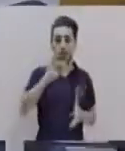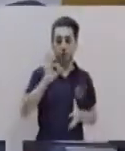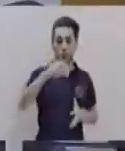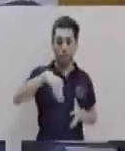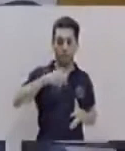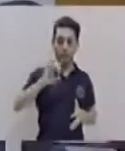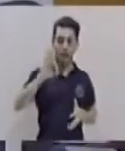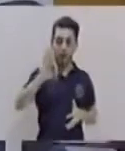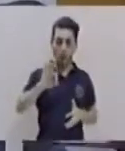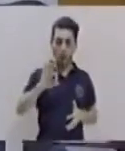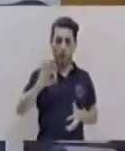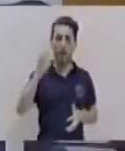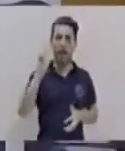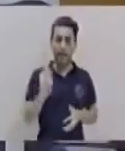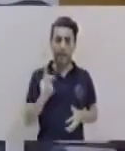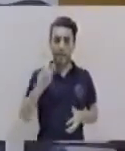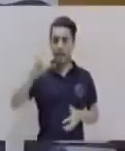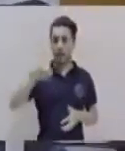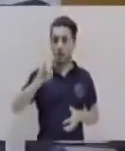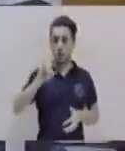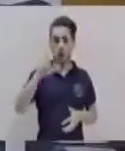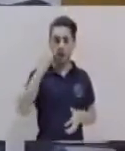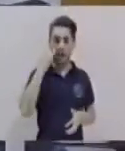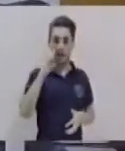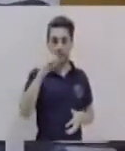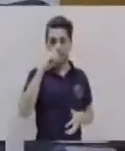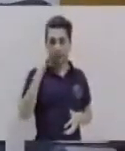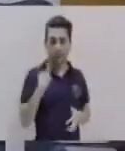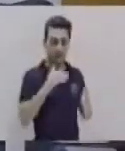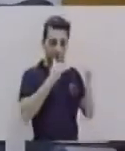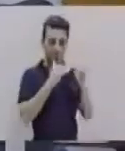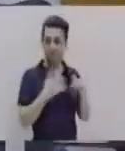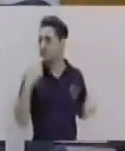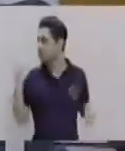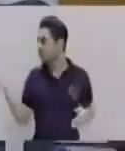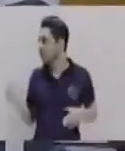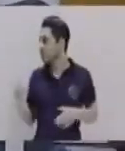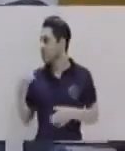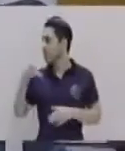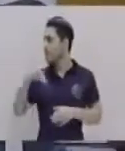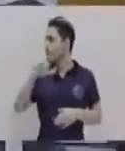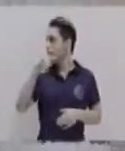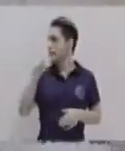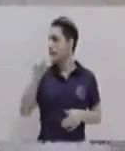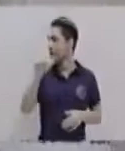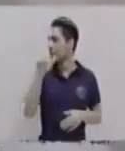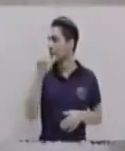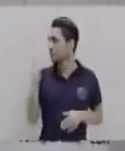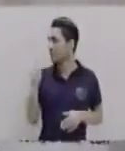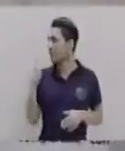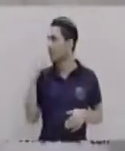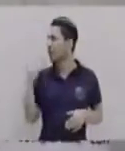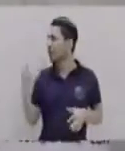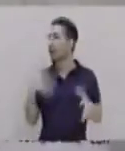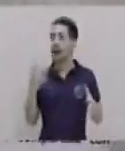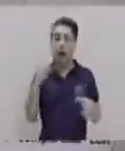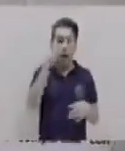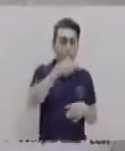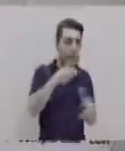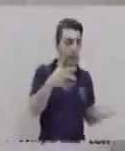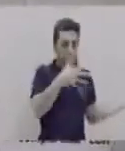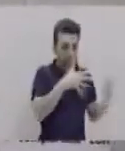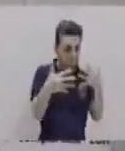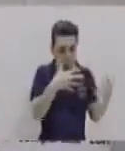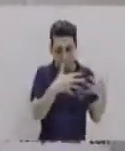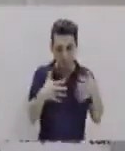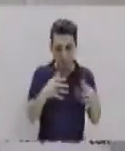la identificamos porque es el lugar donde se da el conflicto, donde se da la lucha y donde hay una muerte. Y el cementerio de Verona, que es